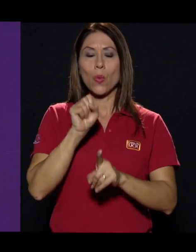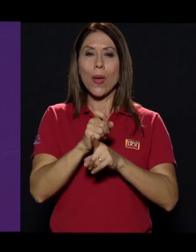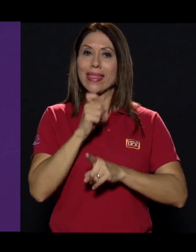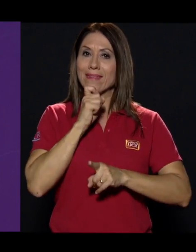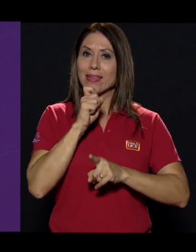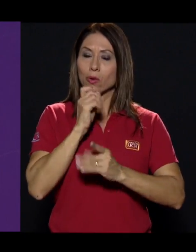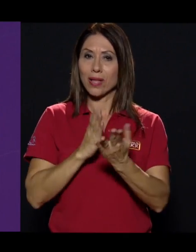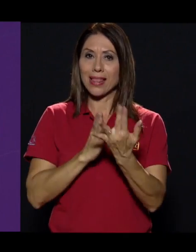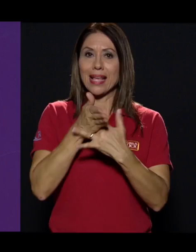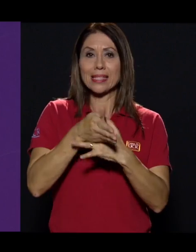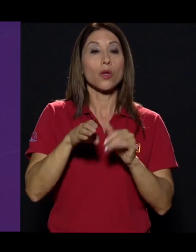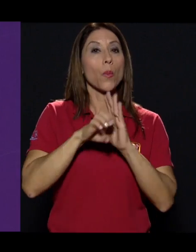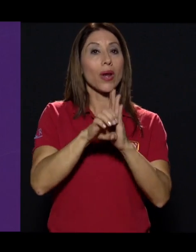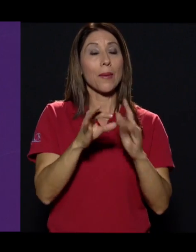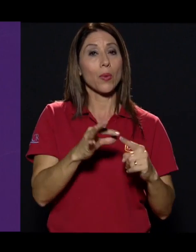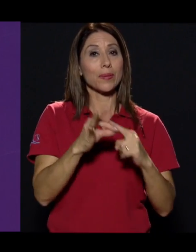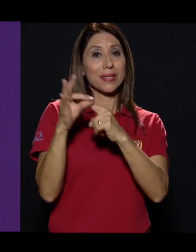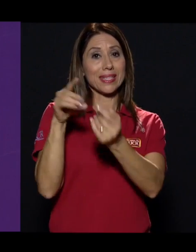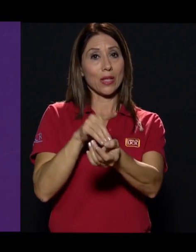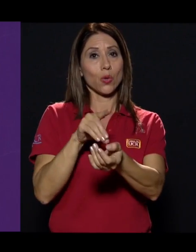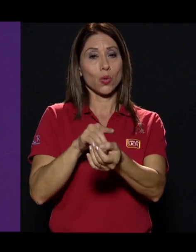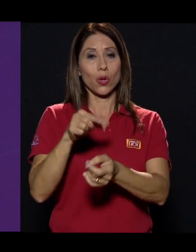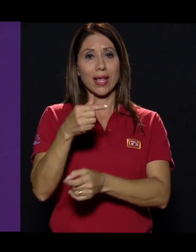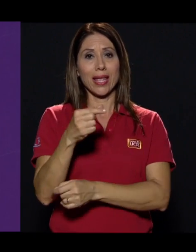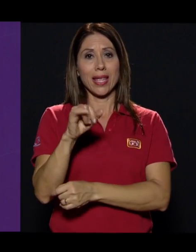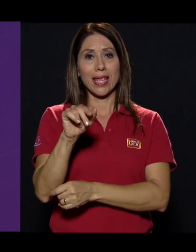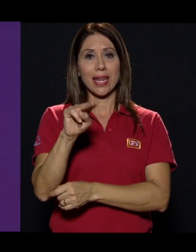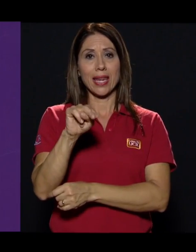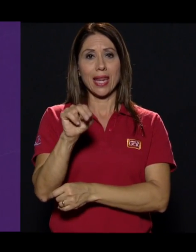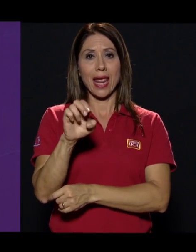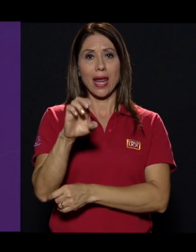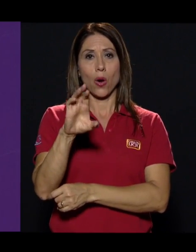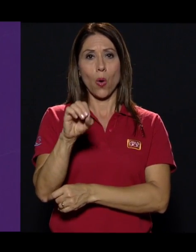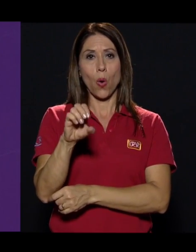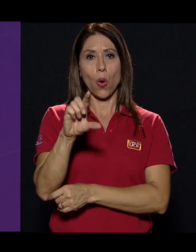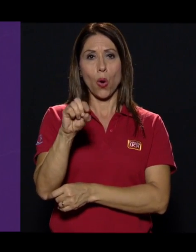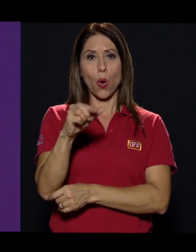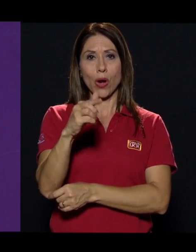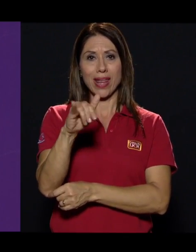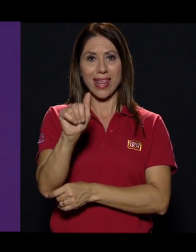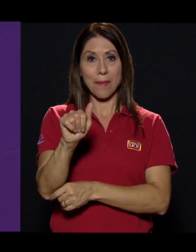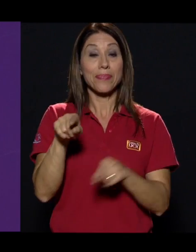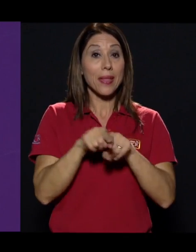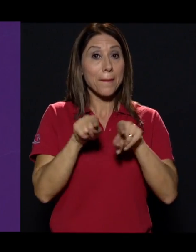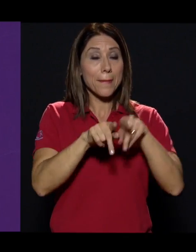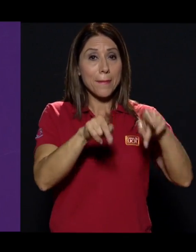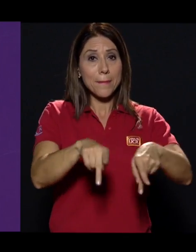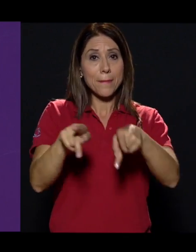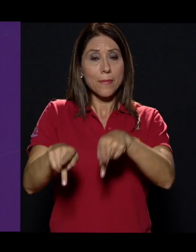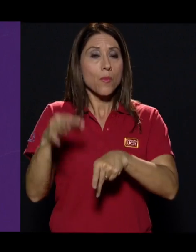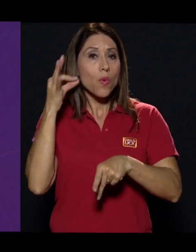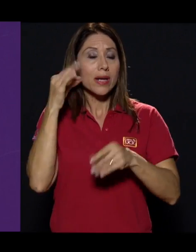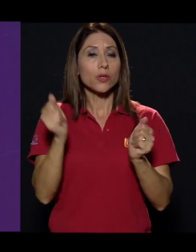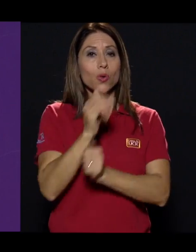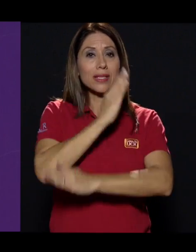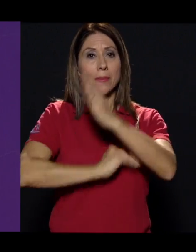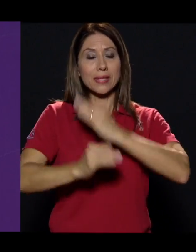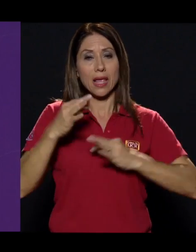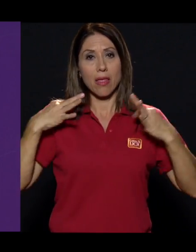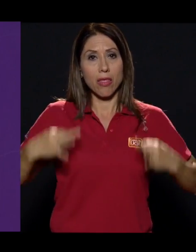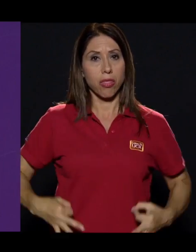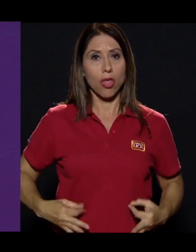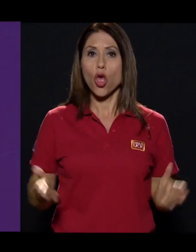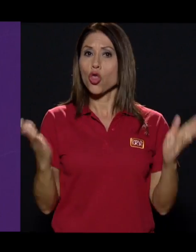de acceso a servicios, por ejemplo, en ginecología. Aún las mujeres con discapacidad motora, ¿verdad?, o alguna discapacidad